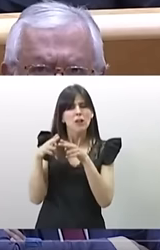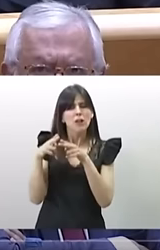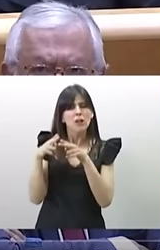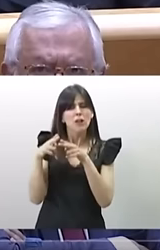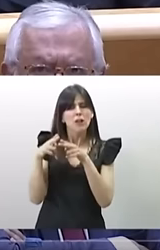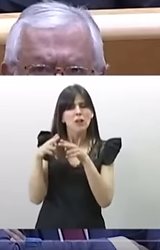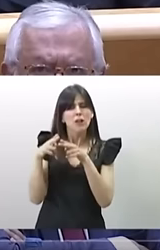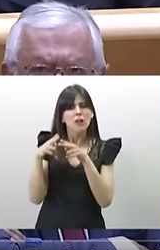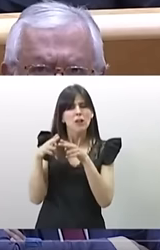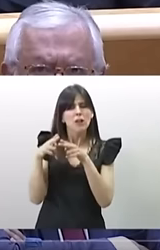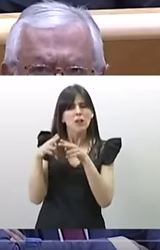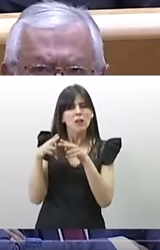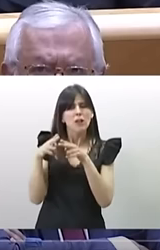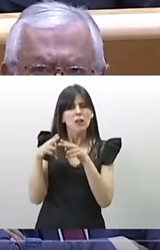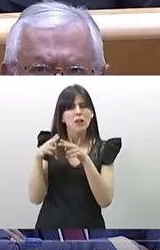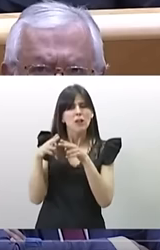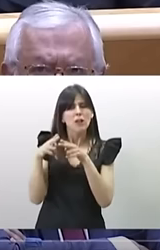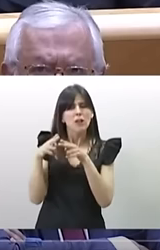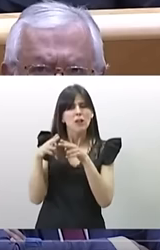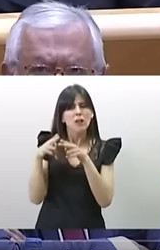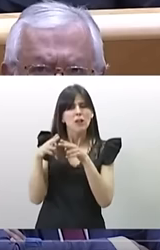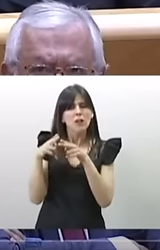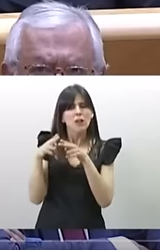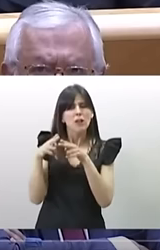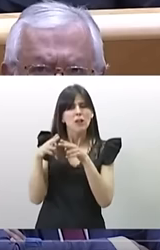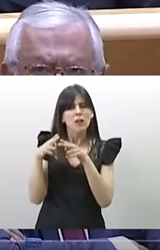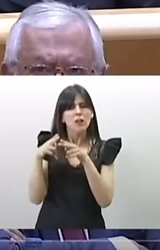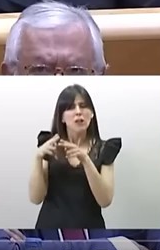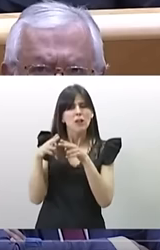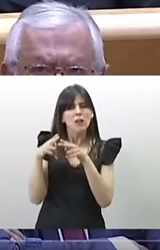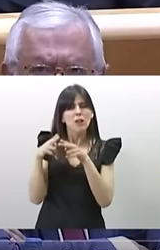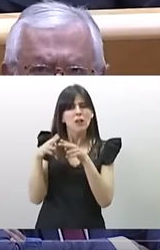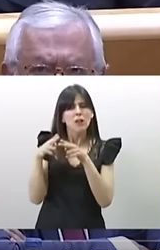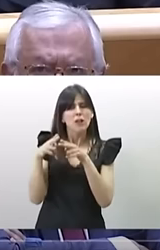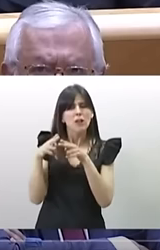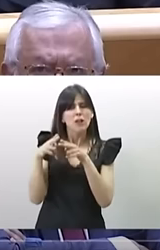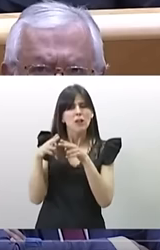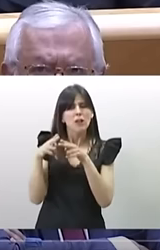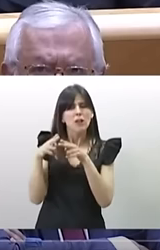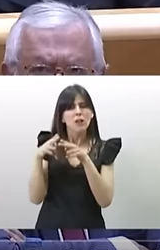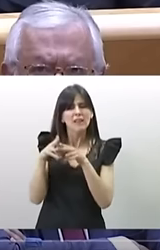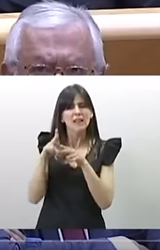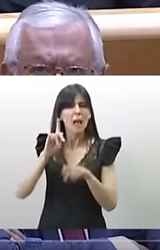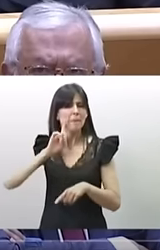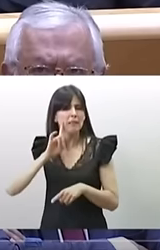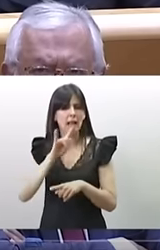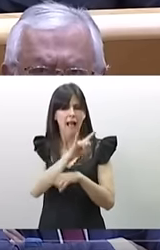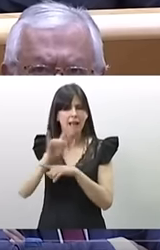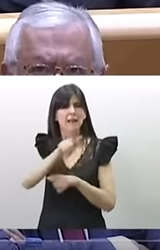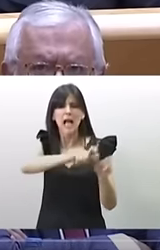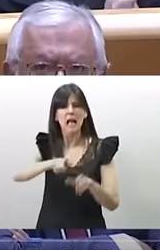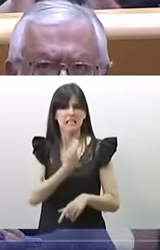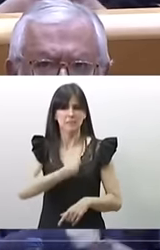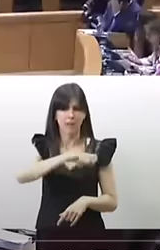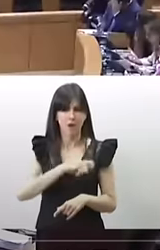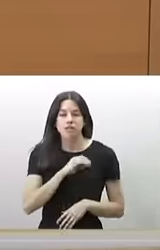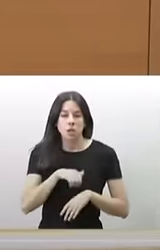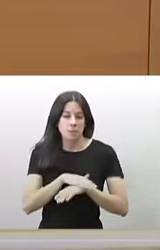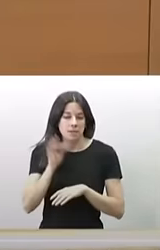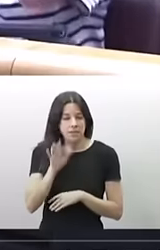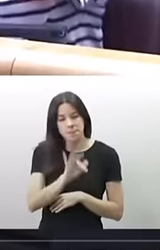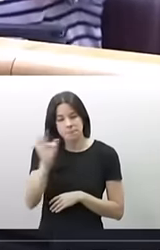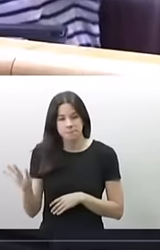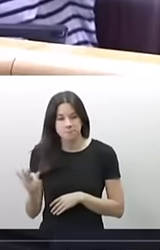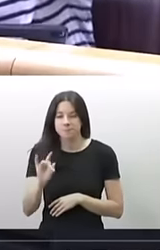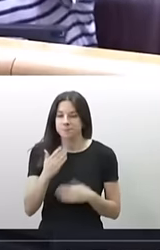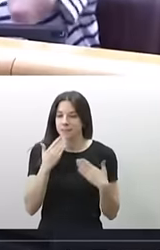dejando claro todo muy bien. Me falta ver la cara de Pilar Alegría. Tiene que ser un poema. Pueblo español. Sí, muchas